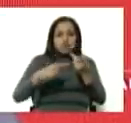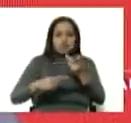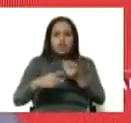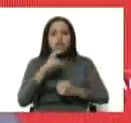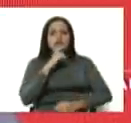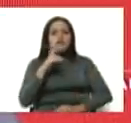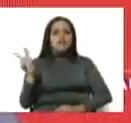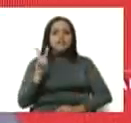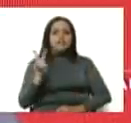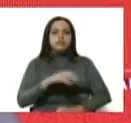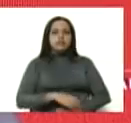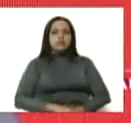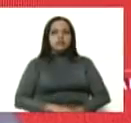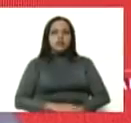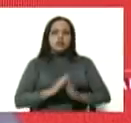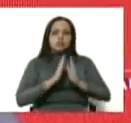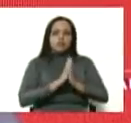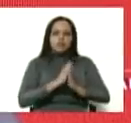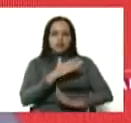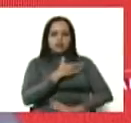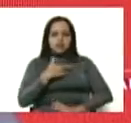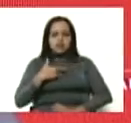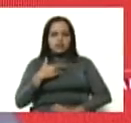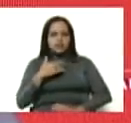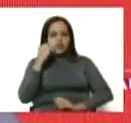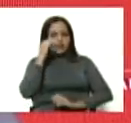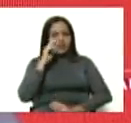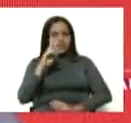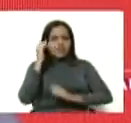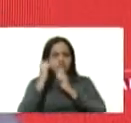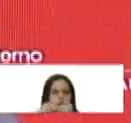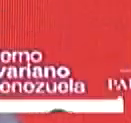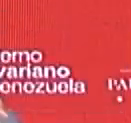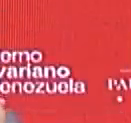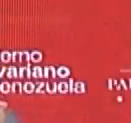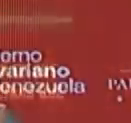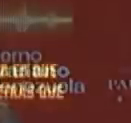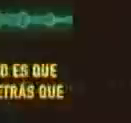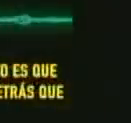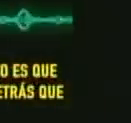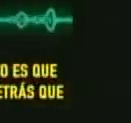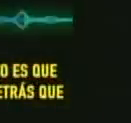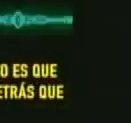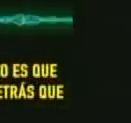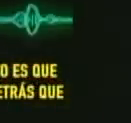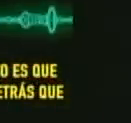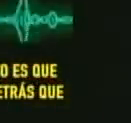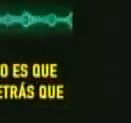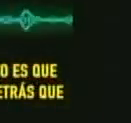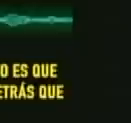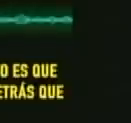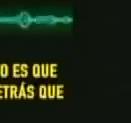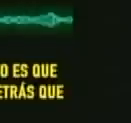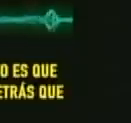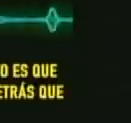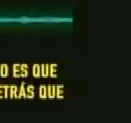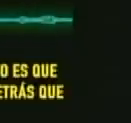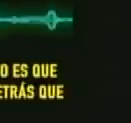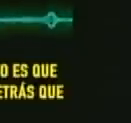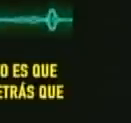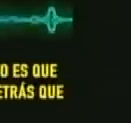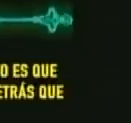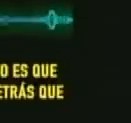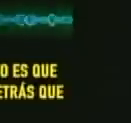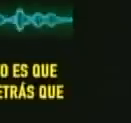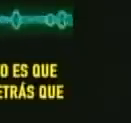oro de Venezuela. Por favor, quiero ver los videos. Sí. Señora Neumann, el problema de esto,